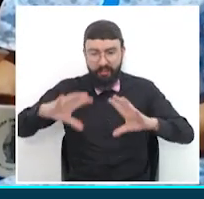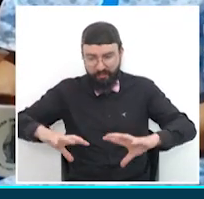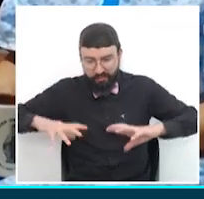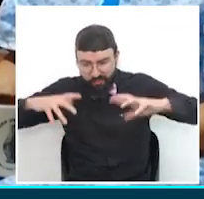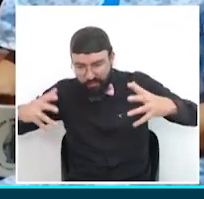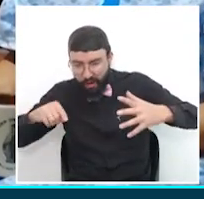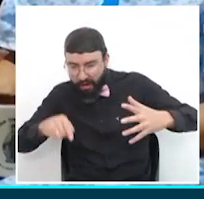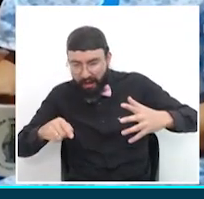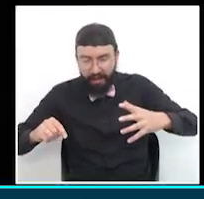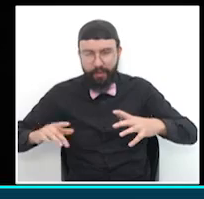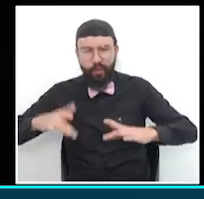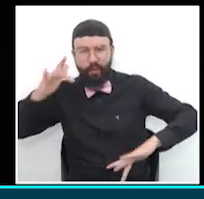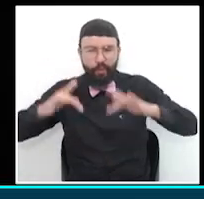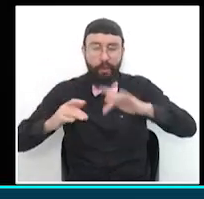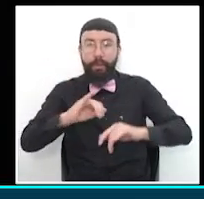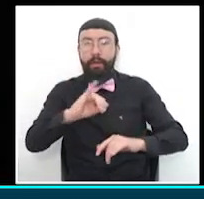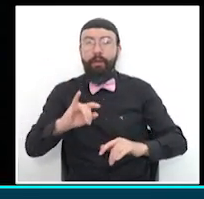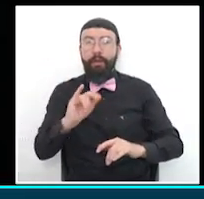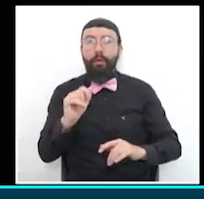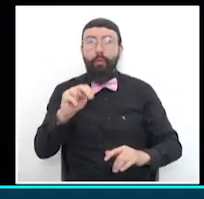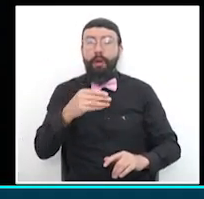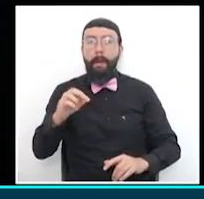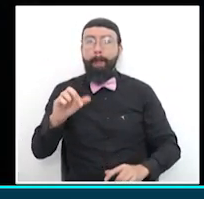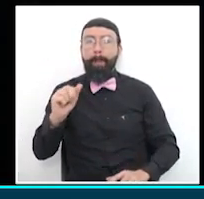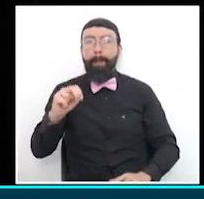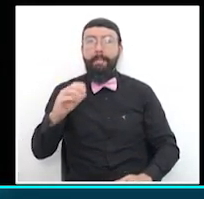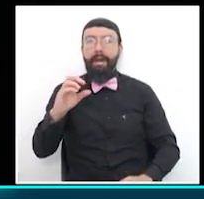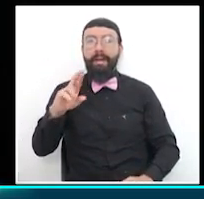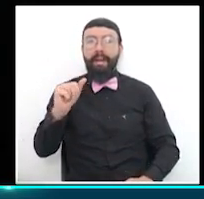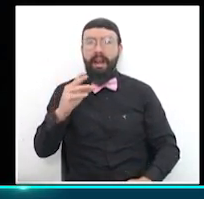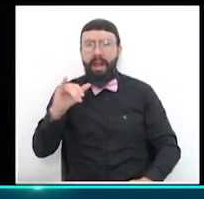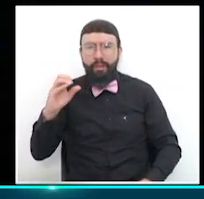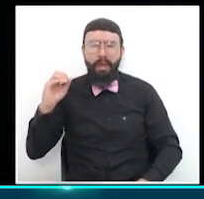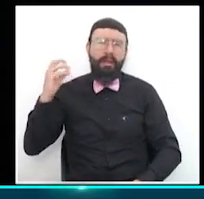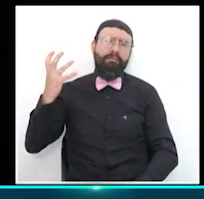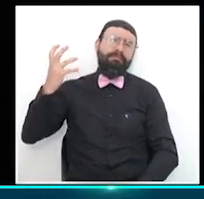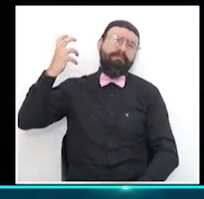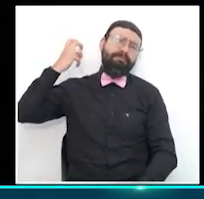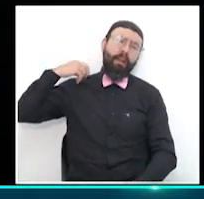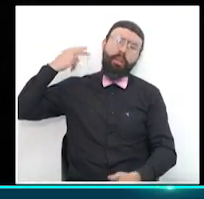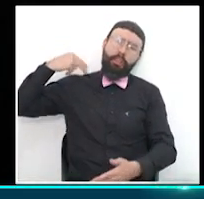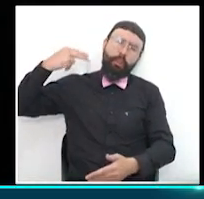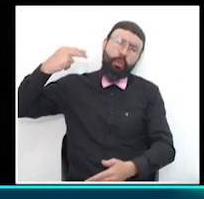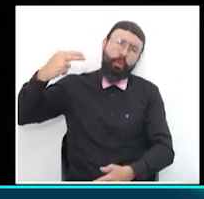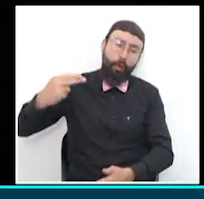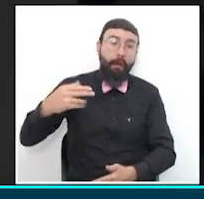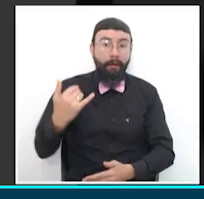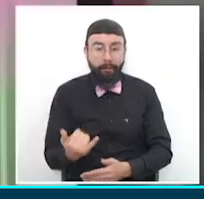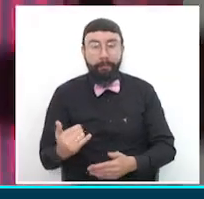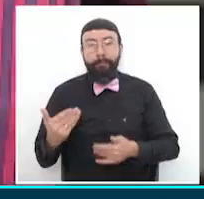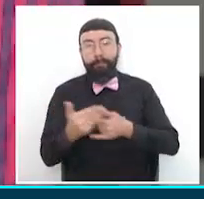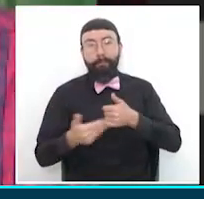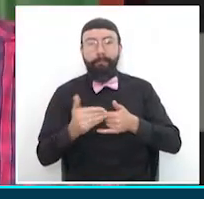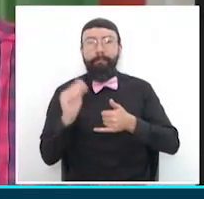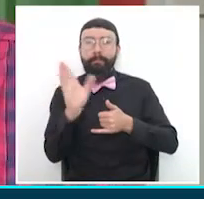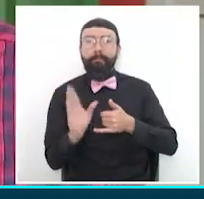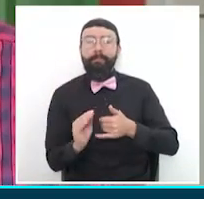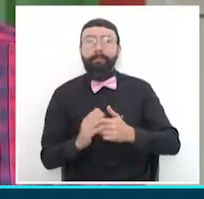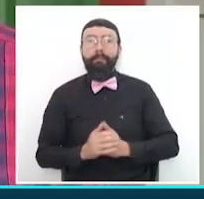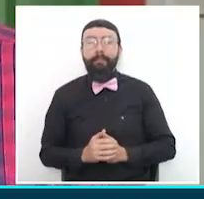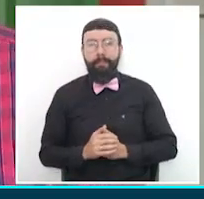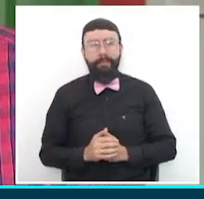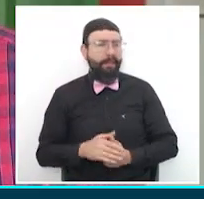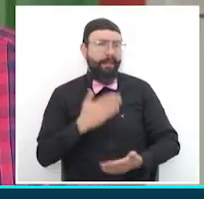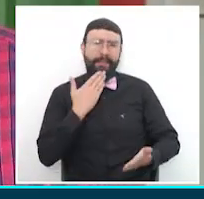historia que ha representado vivencias de generación en generación en el departamento del Quindío. Bueno, un agradecimiento